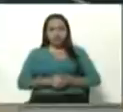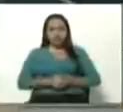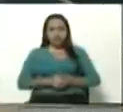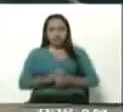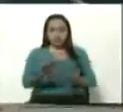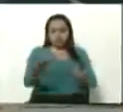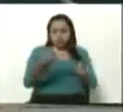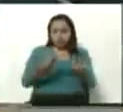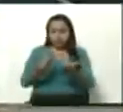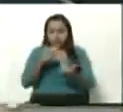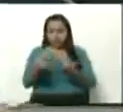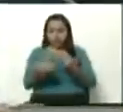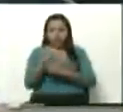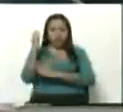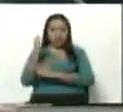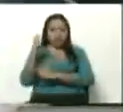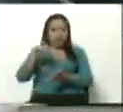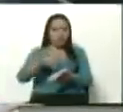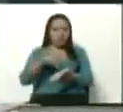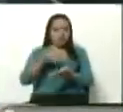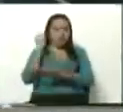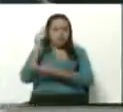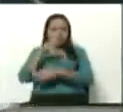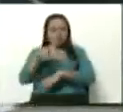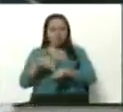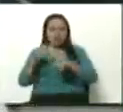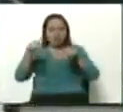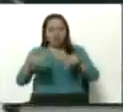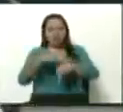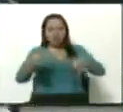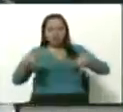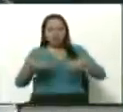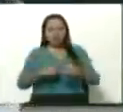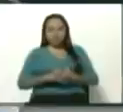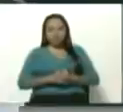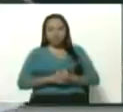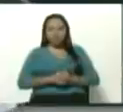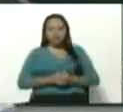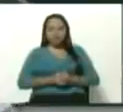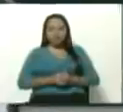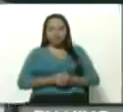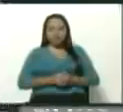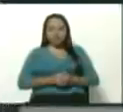demás diputados a la Asamblea Nacional que están acá con nosotros.